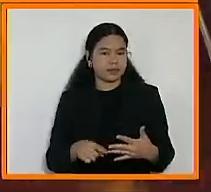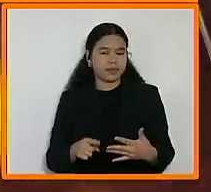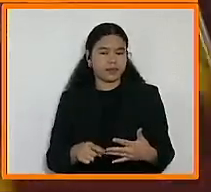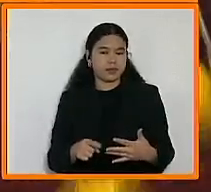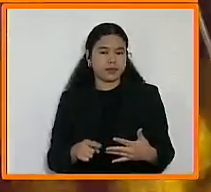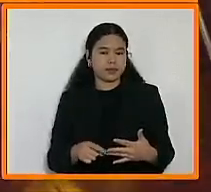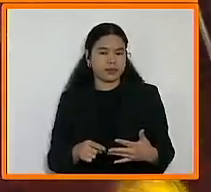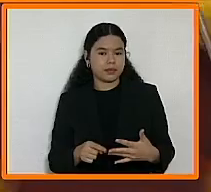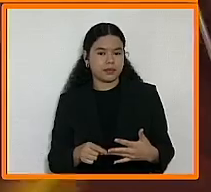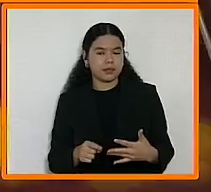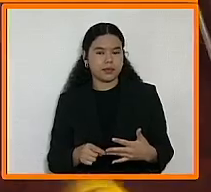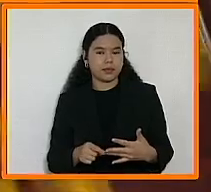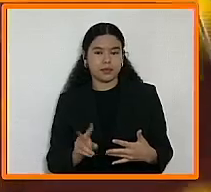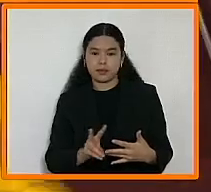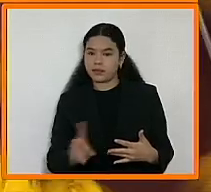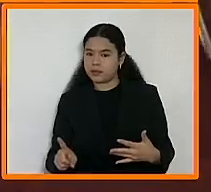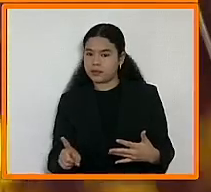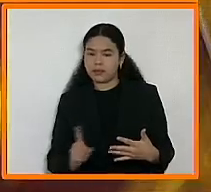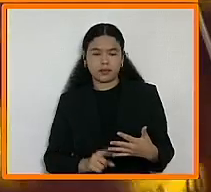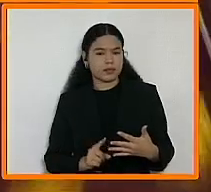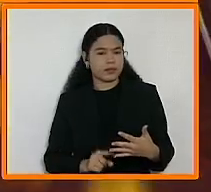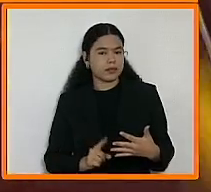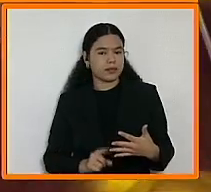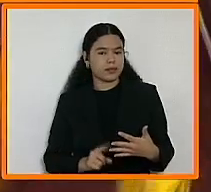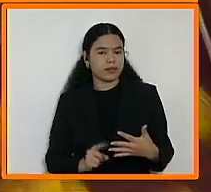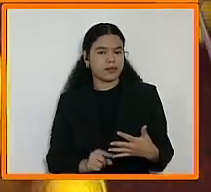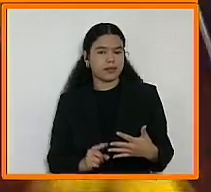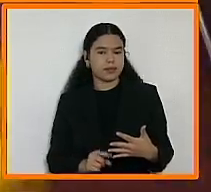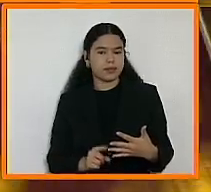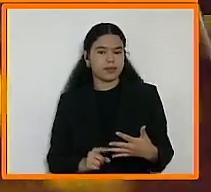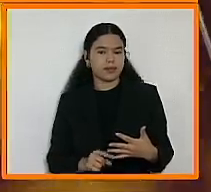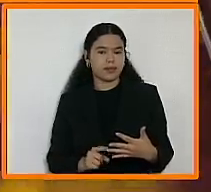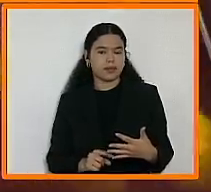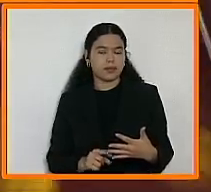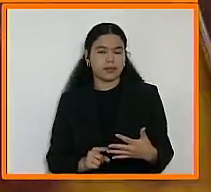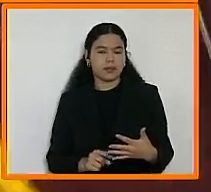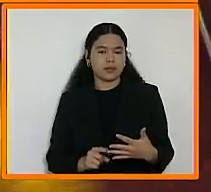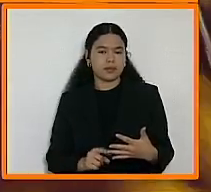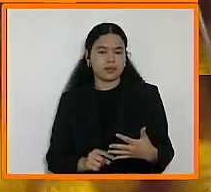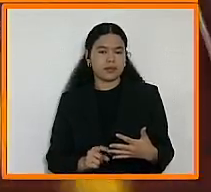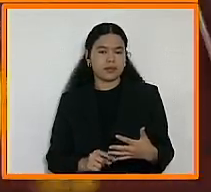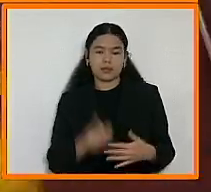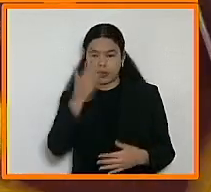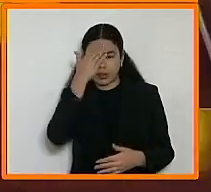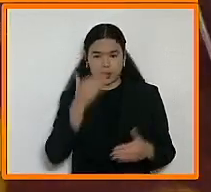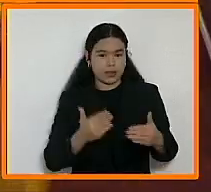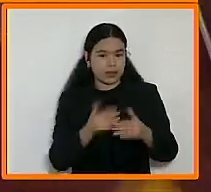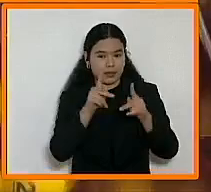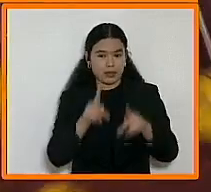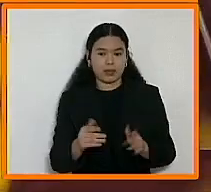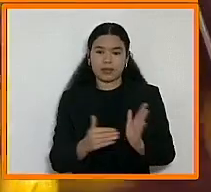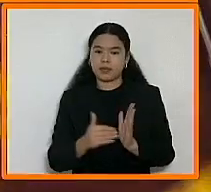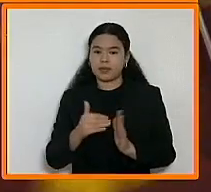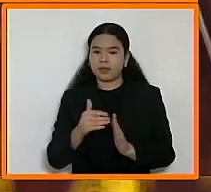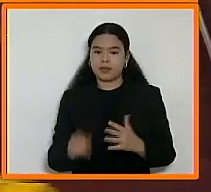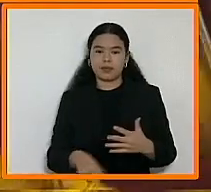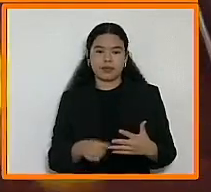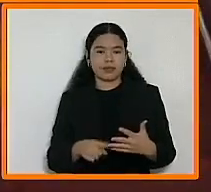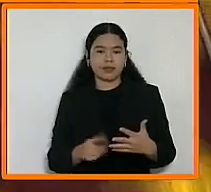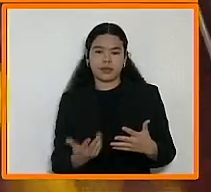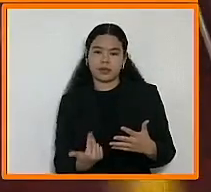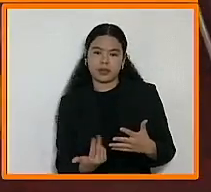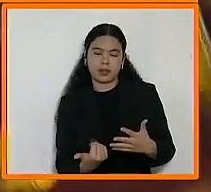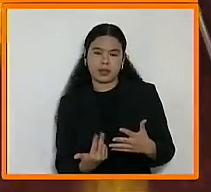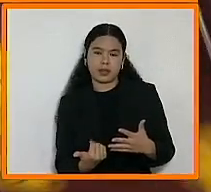número millonario, el 21. Se viene tu quinto número ganador y más cerca del millonario, el